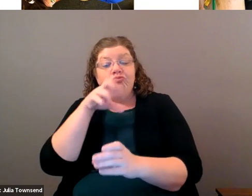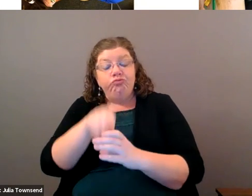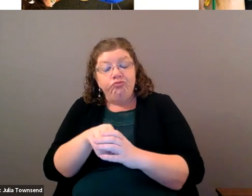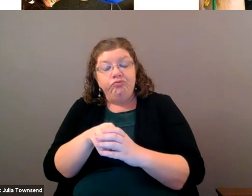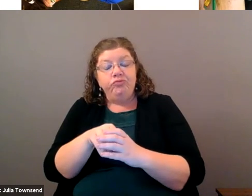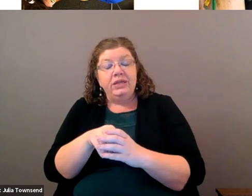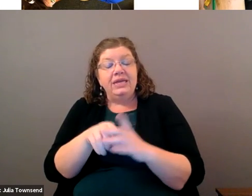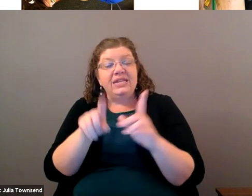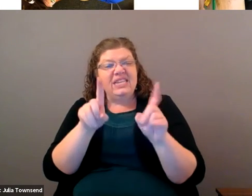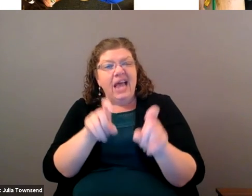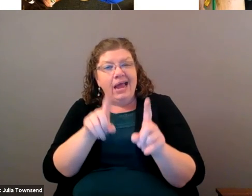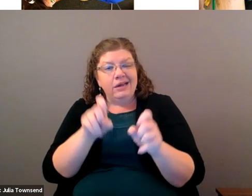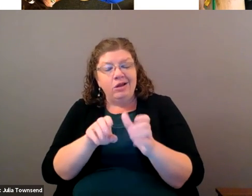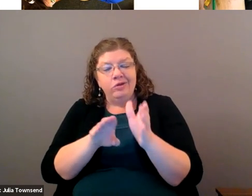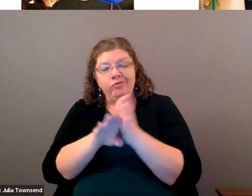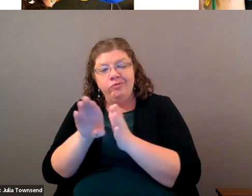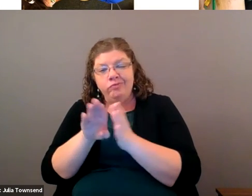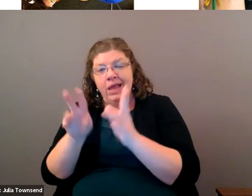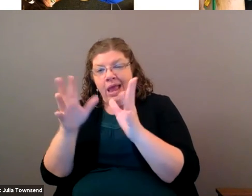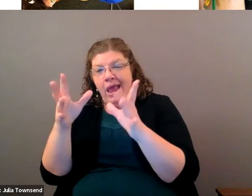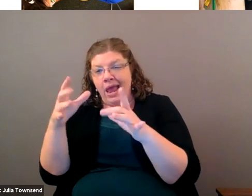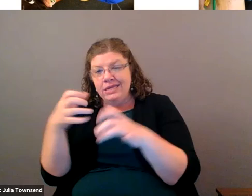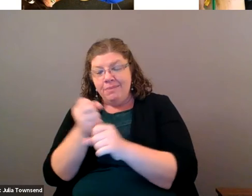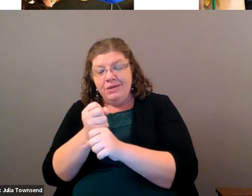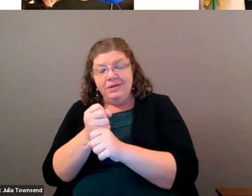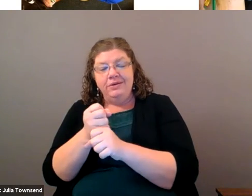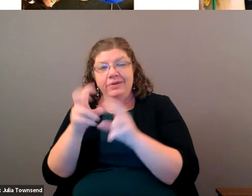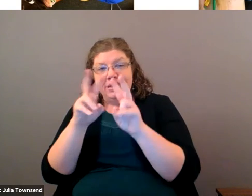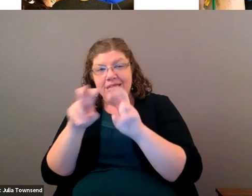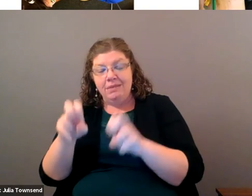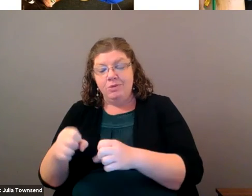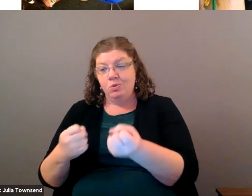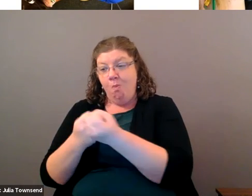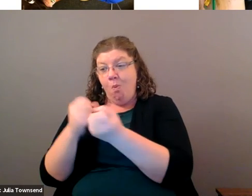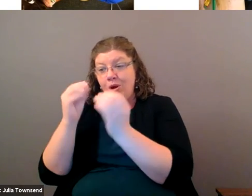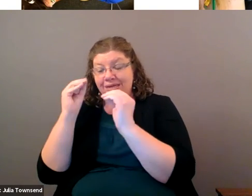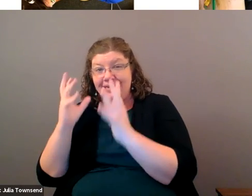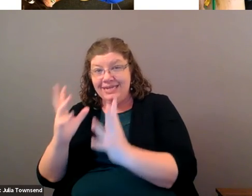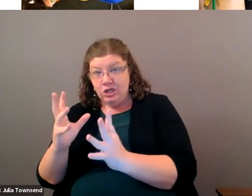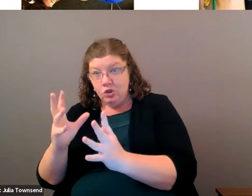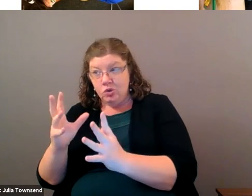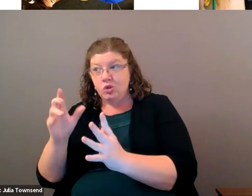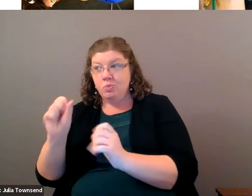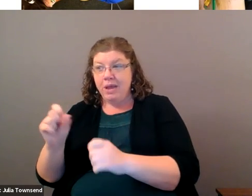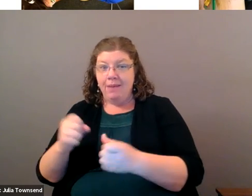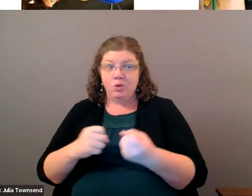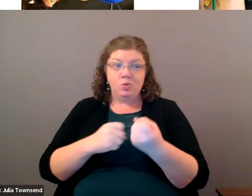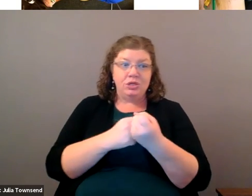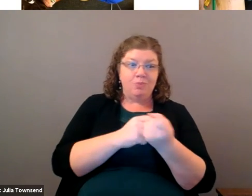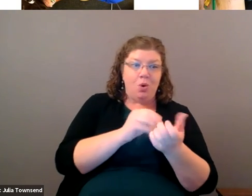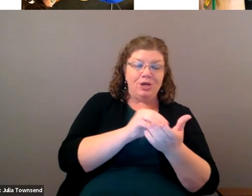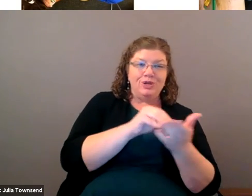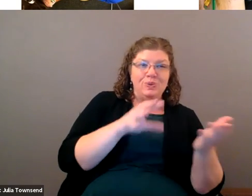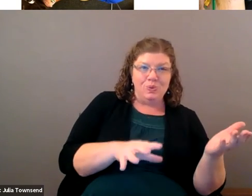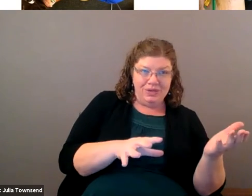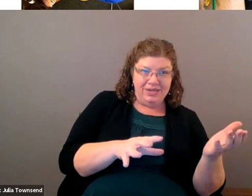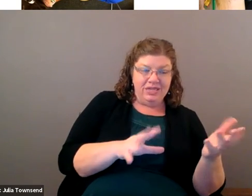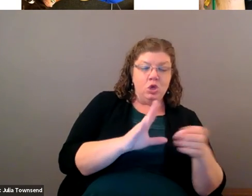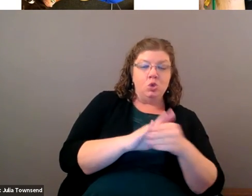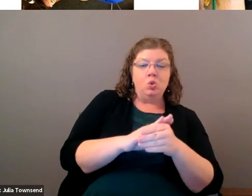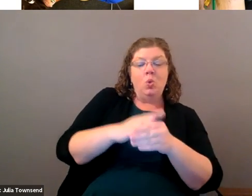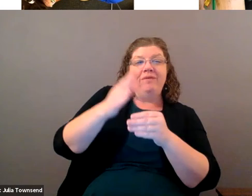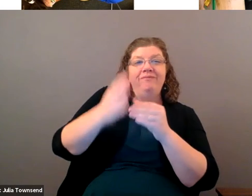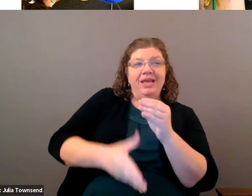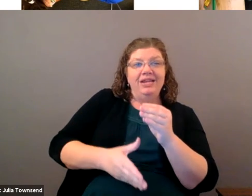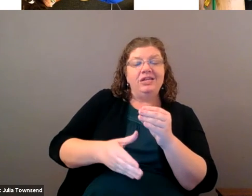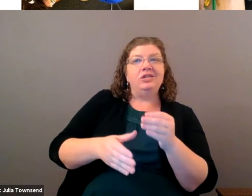tenemos evaluaciones y pruebas que apoyan a los maestros para poder apoyar a los estudiantes para que terminen